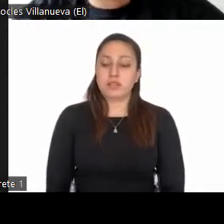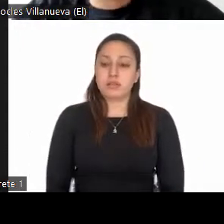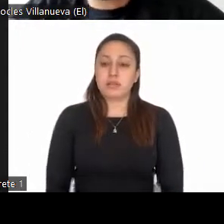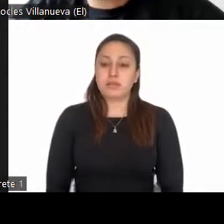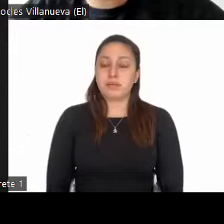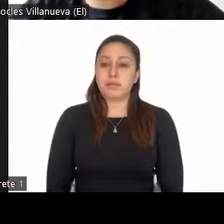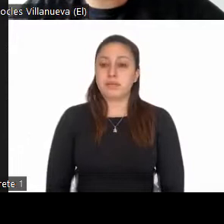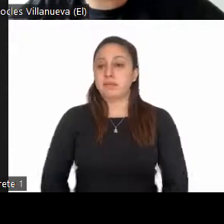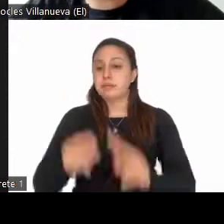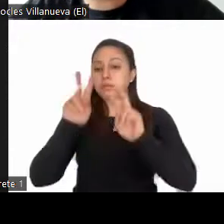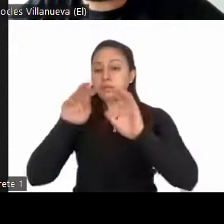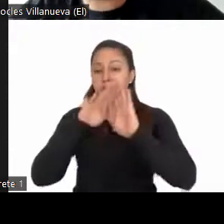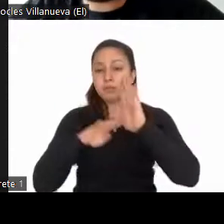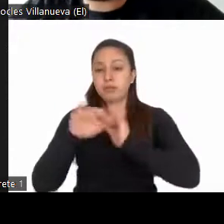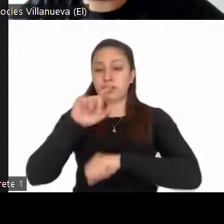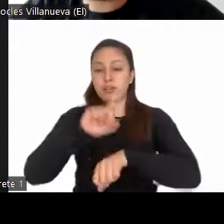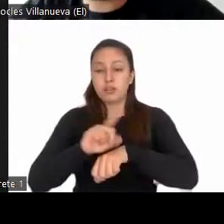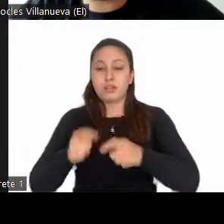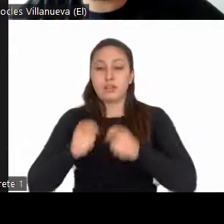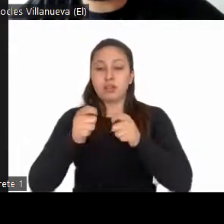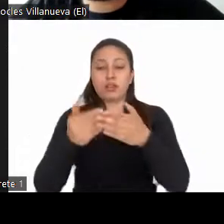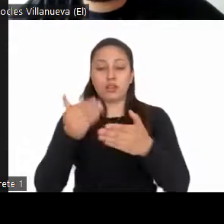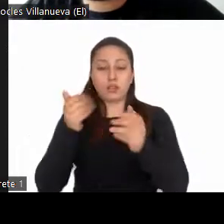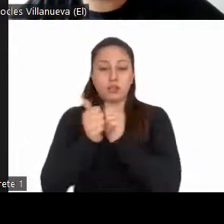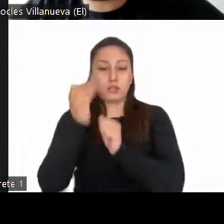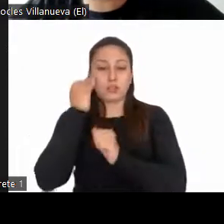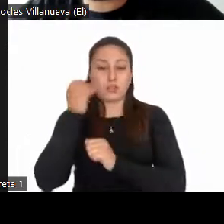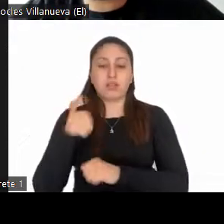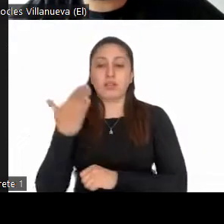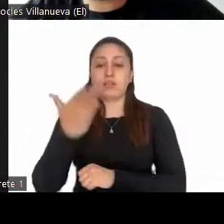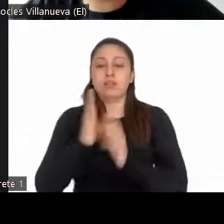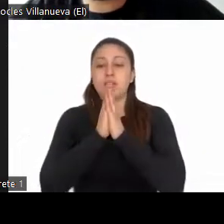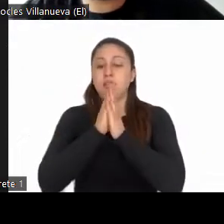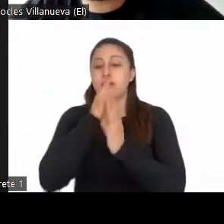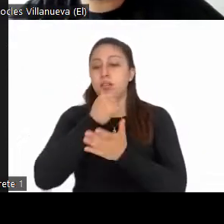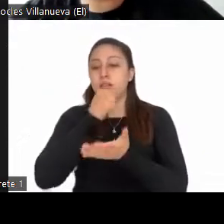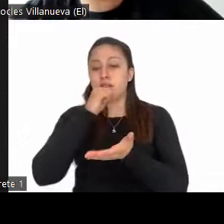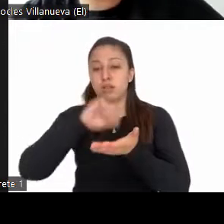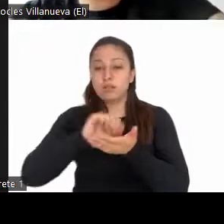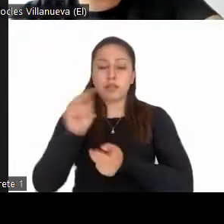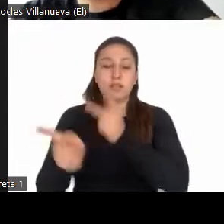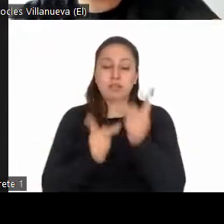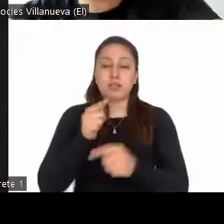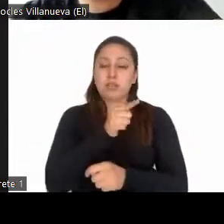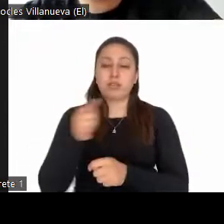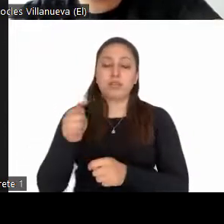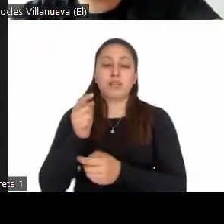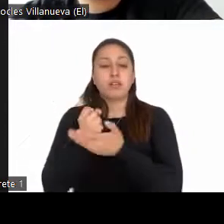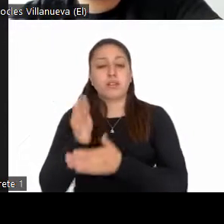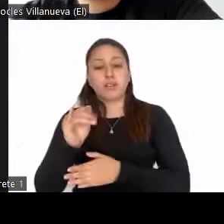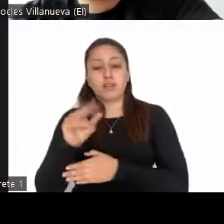que el orden del día fue turnado con oportunidad, le solicito, por favor, diputado secretario, lo someta a votación en un solo acto.